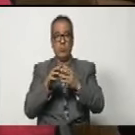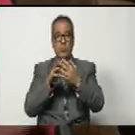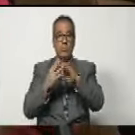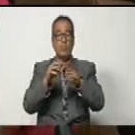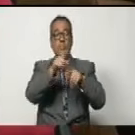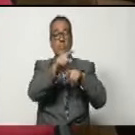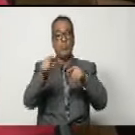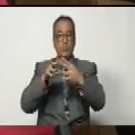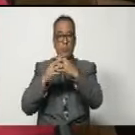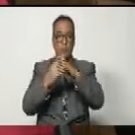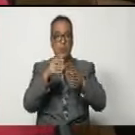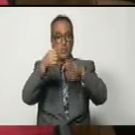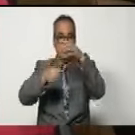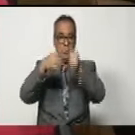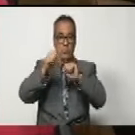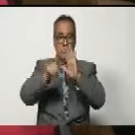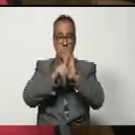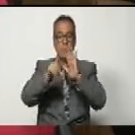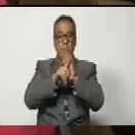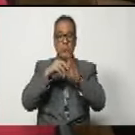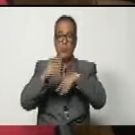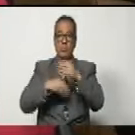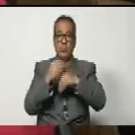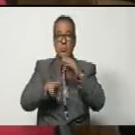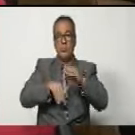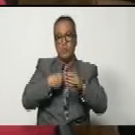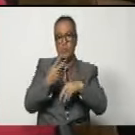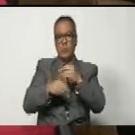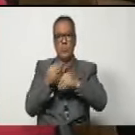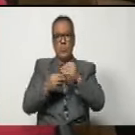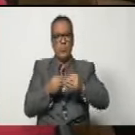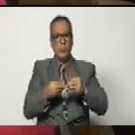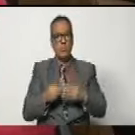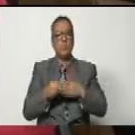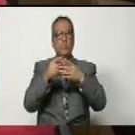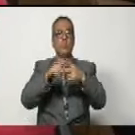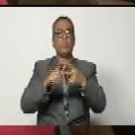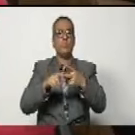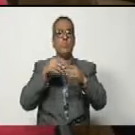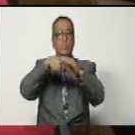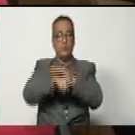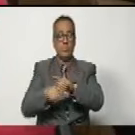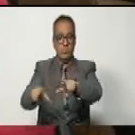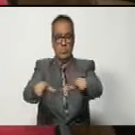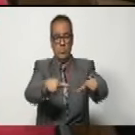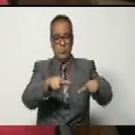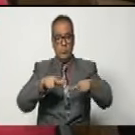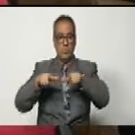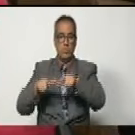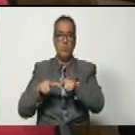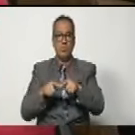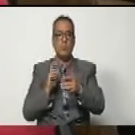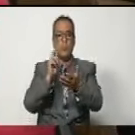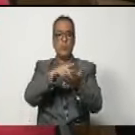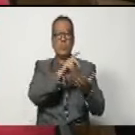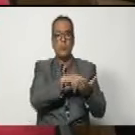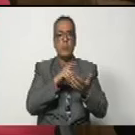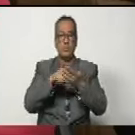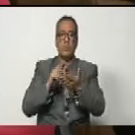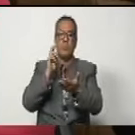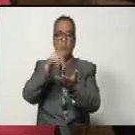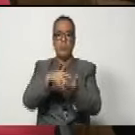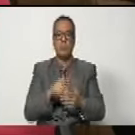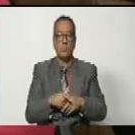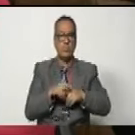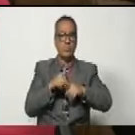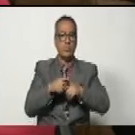y comunal legalmente constituida puedan ejercer en el ámbito de su jurisdicción territorial de manera participativa y